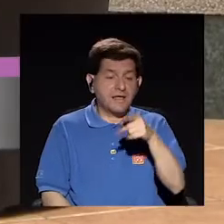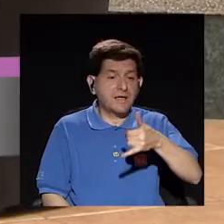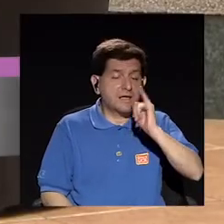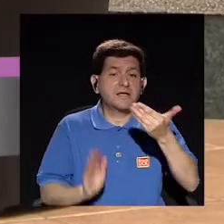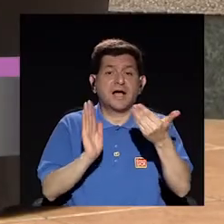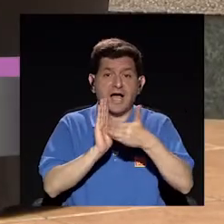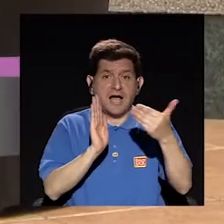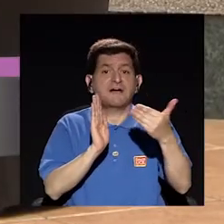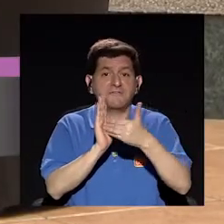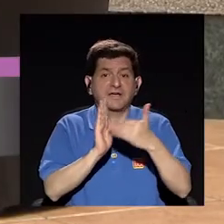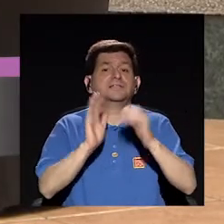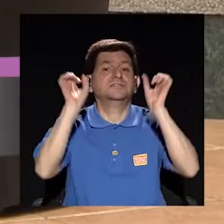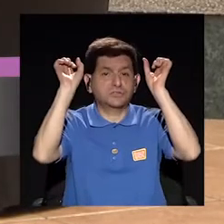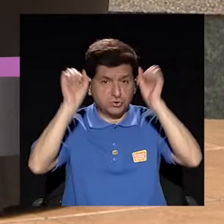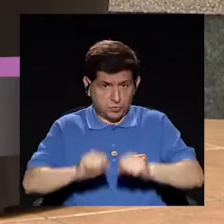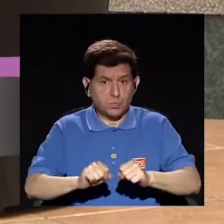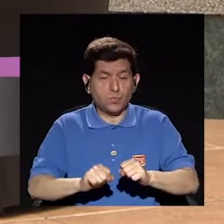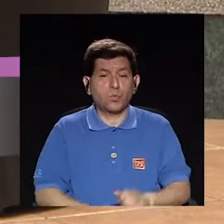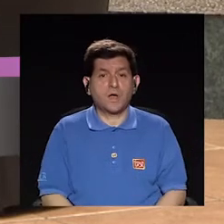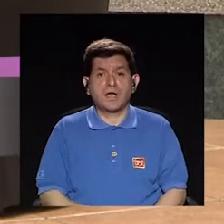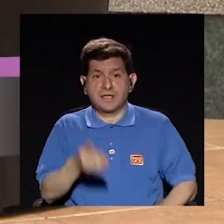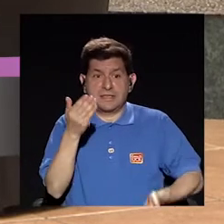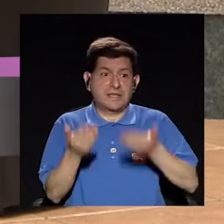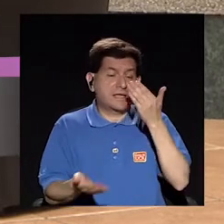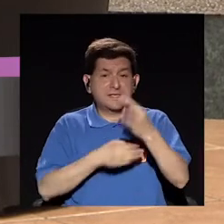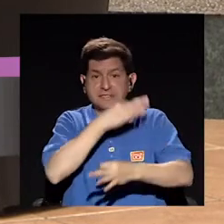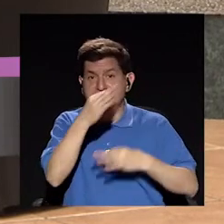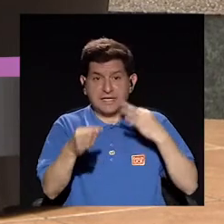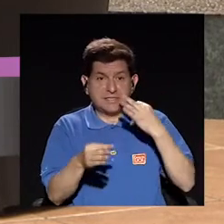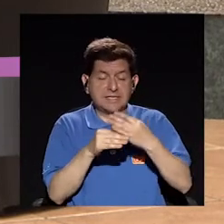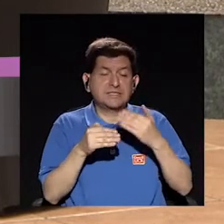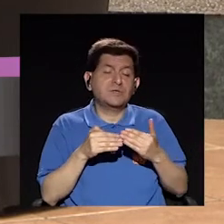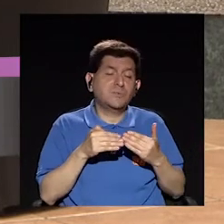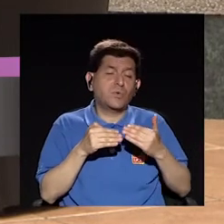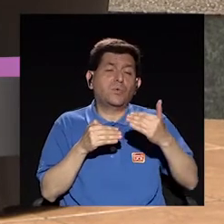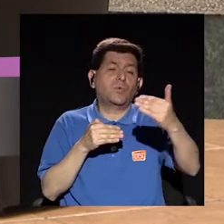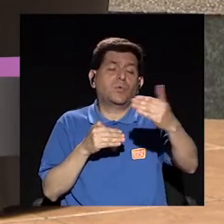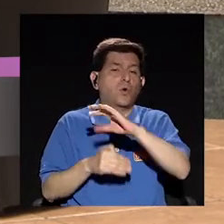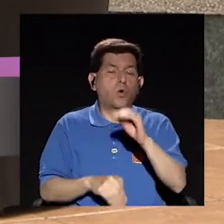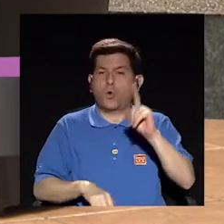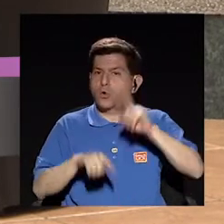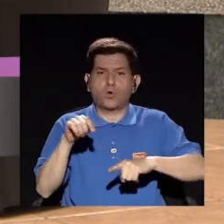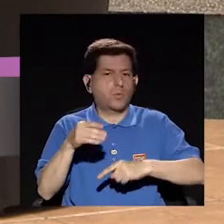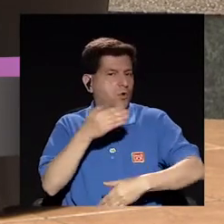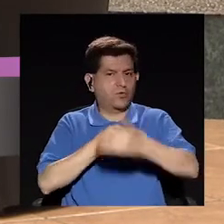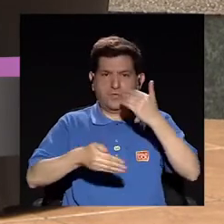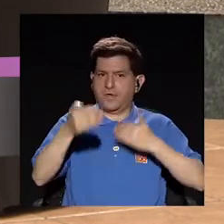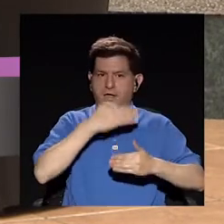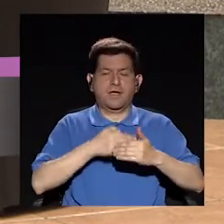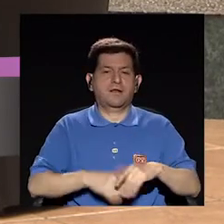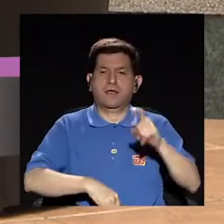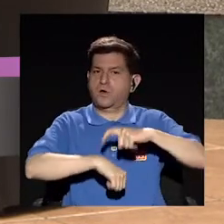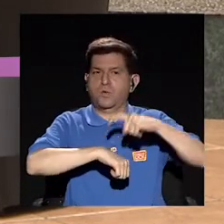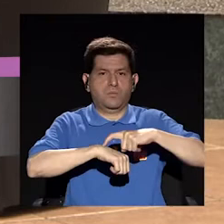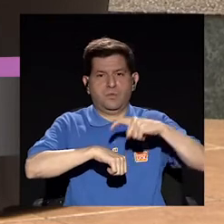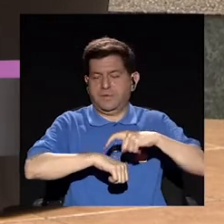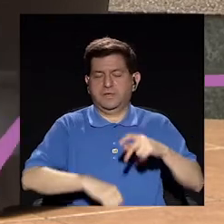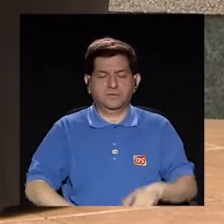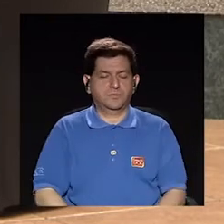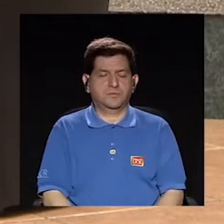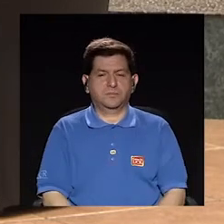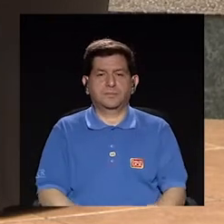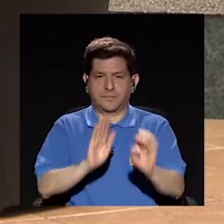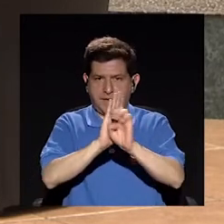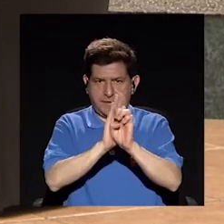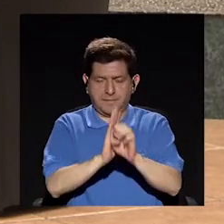puede generar daños en este órgano, que pueden ser daños a largo plazo o irreversibles en cierto momento. Por